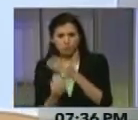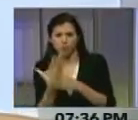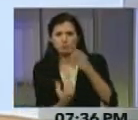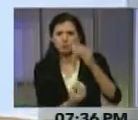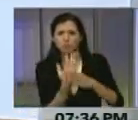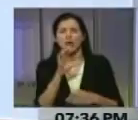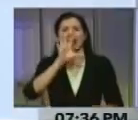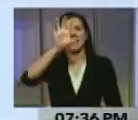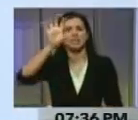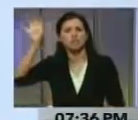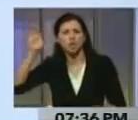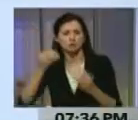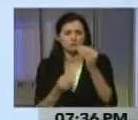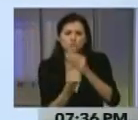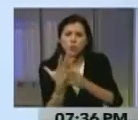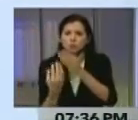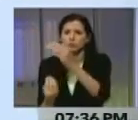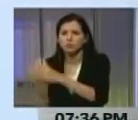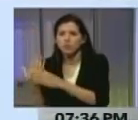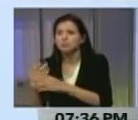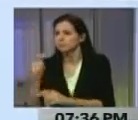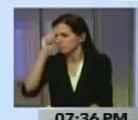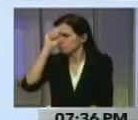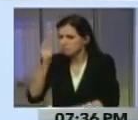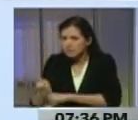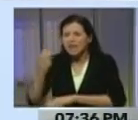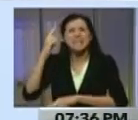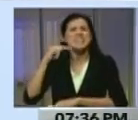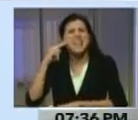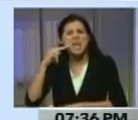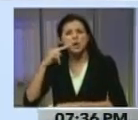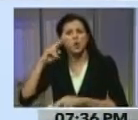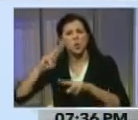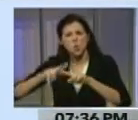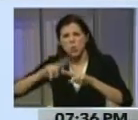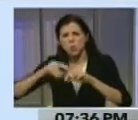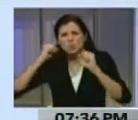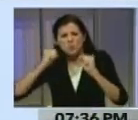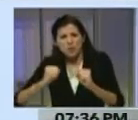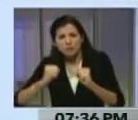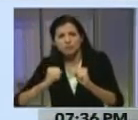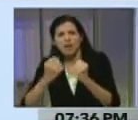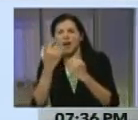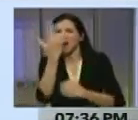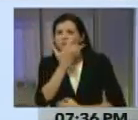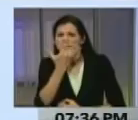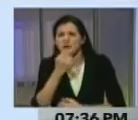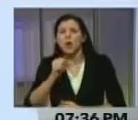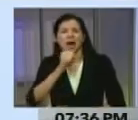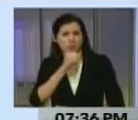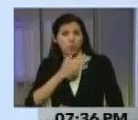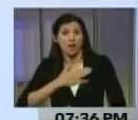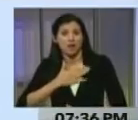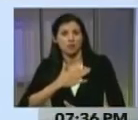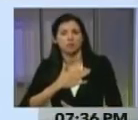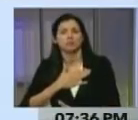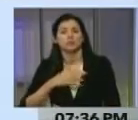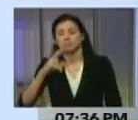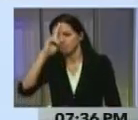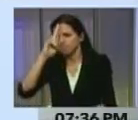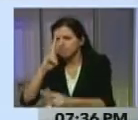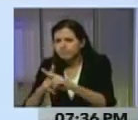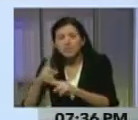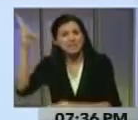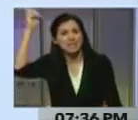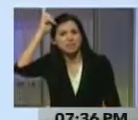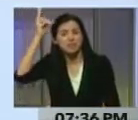repúblicas, reconociendo al negro, liberando al negro abuelo africano, reconociendo al indio